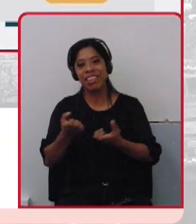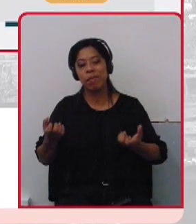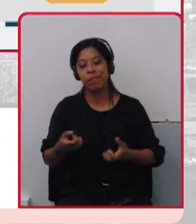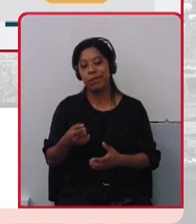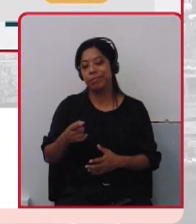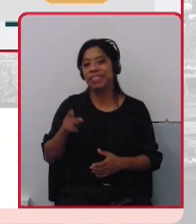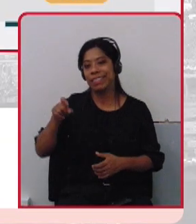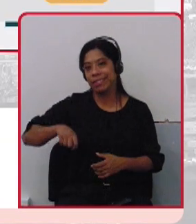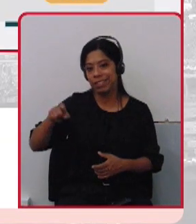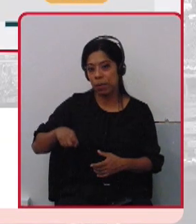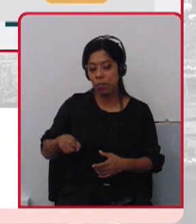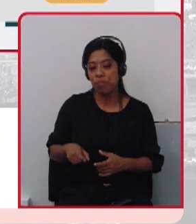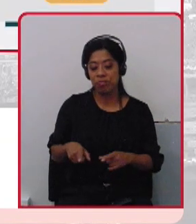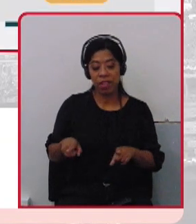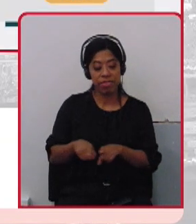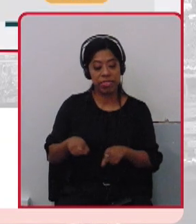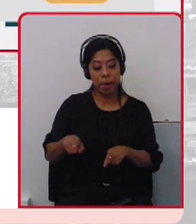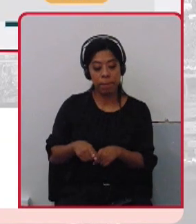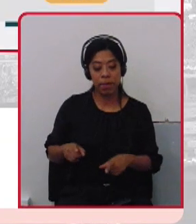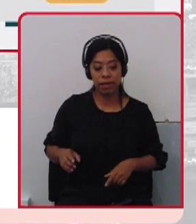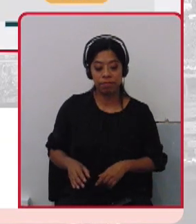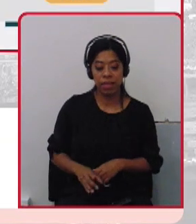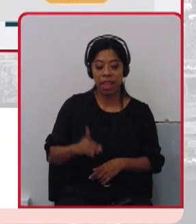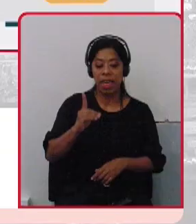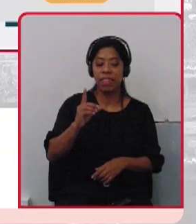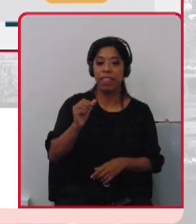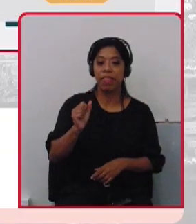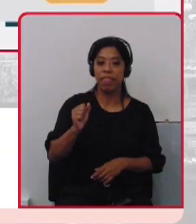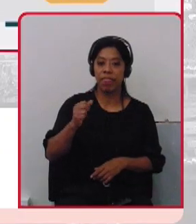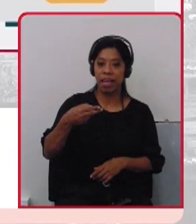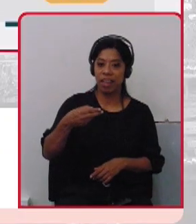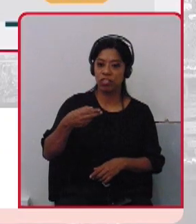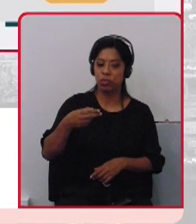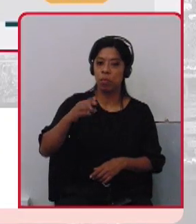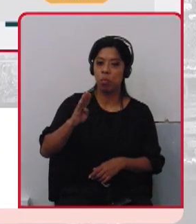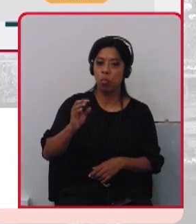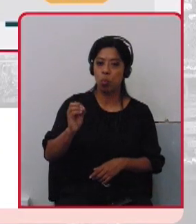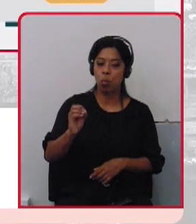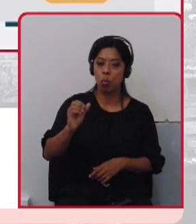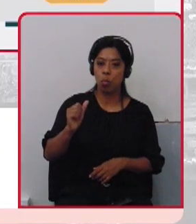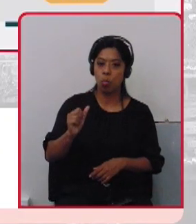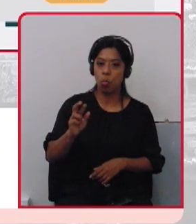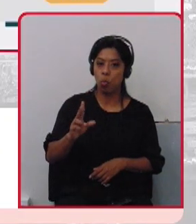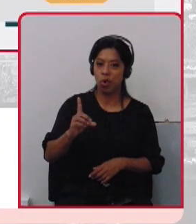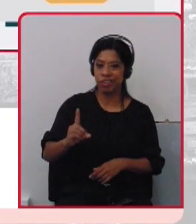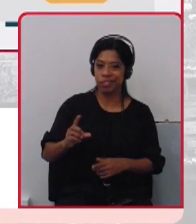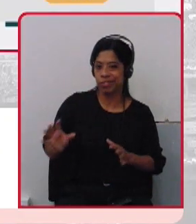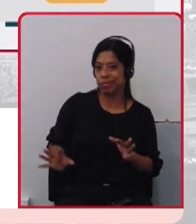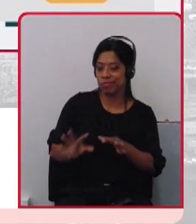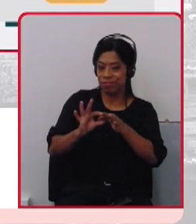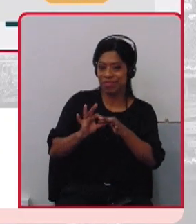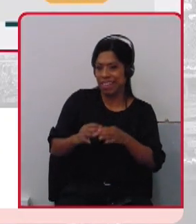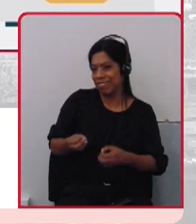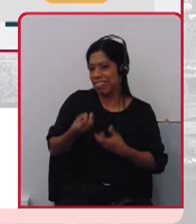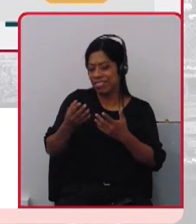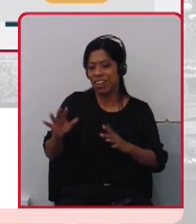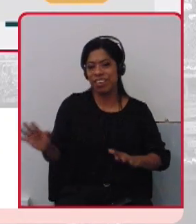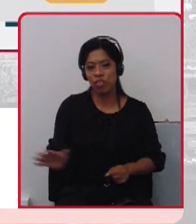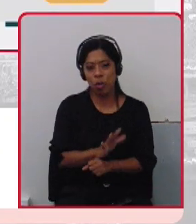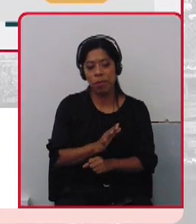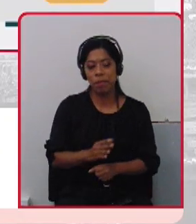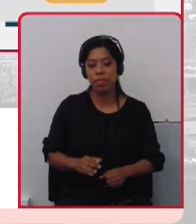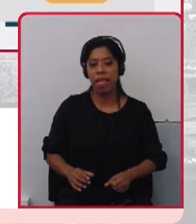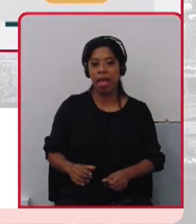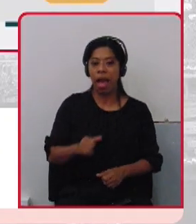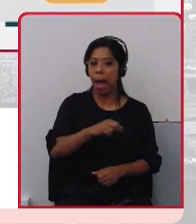y finalmente un dashboard integrado. ¿Qué nos permitió utilizar toda esta base de datos con lo que estoy comentando? Hacer un app